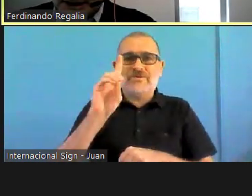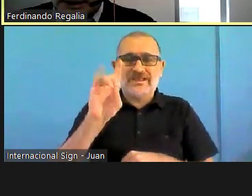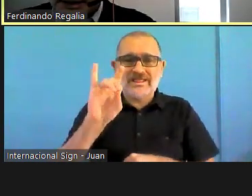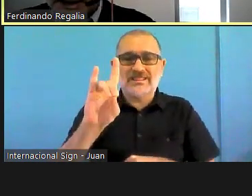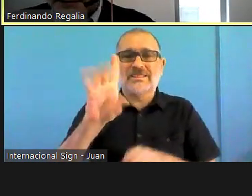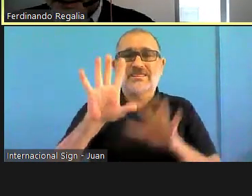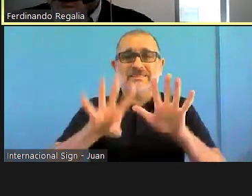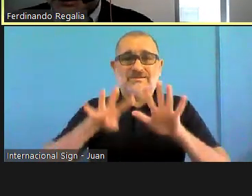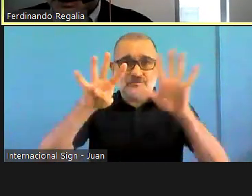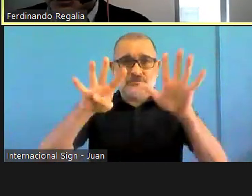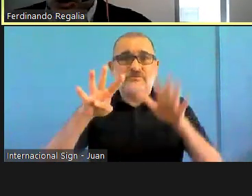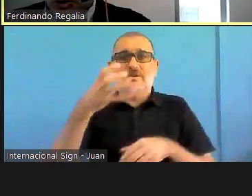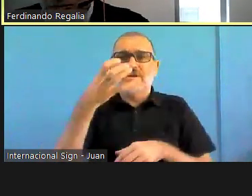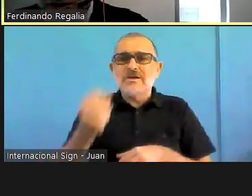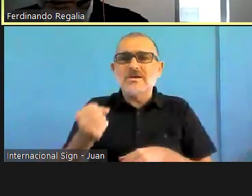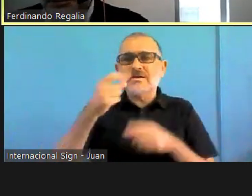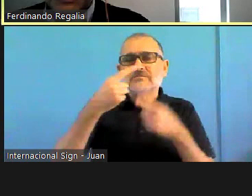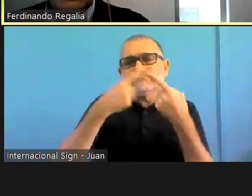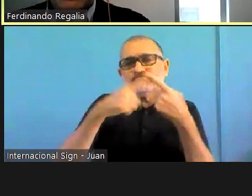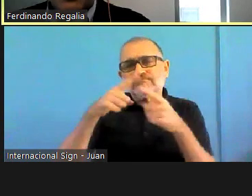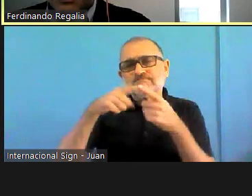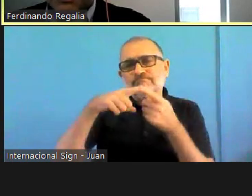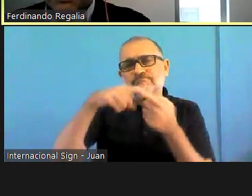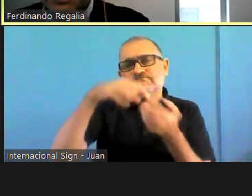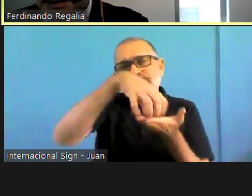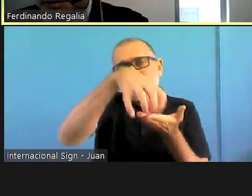modificado los reglamentos sanitarios en